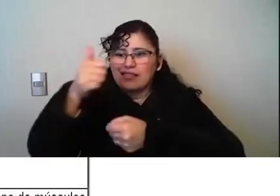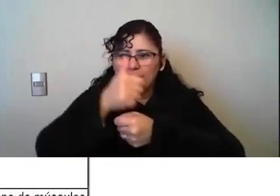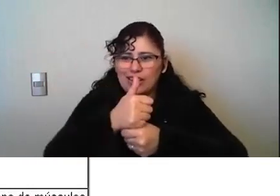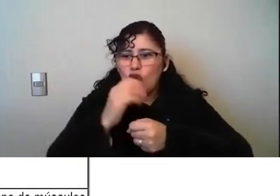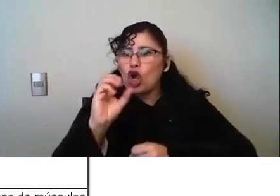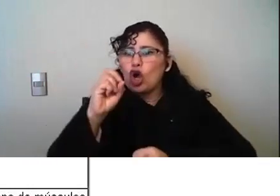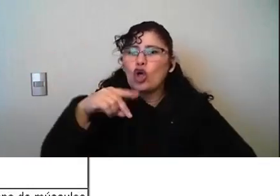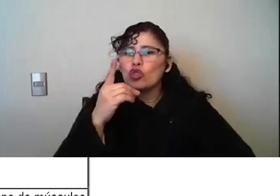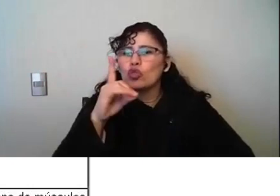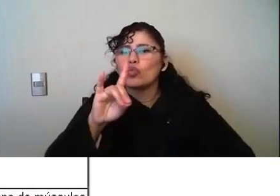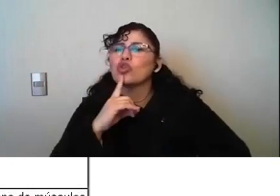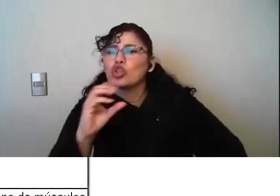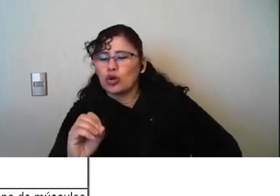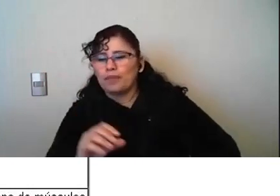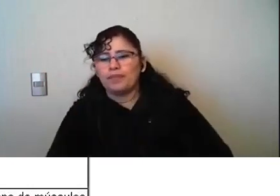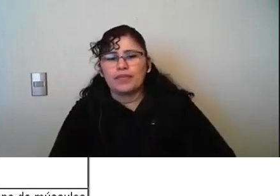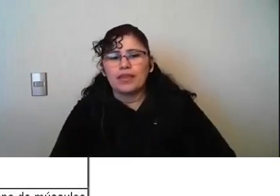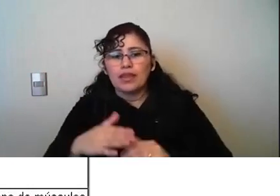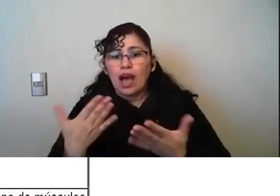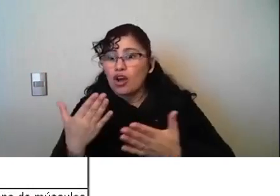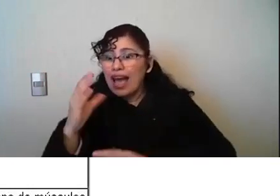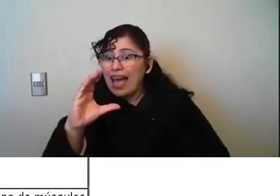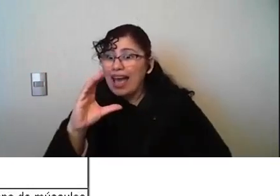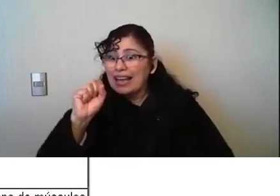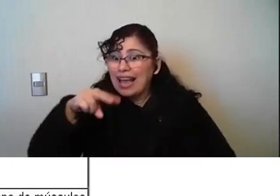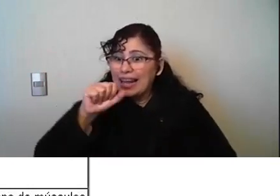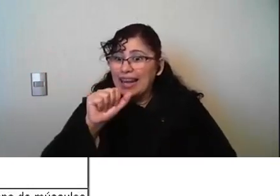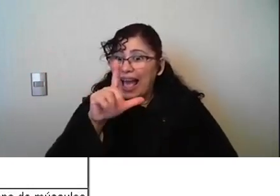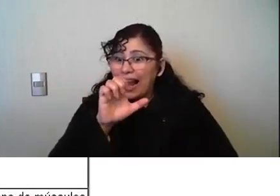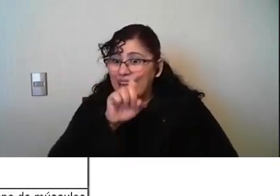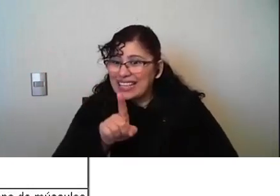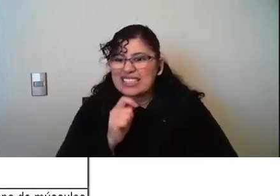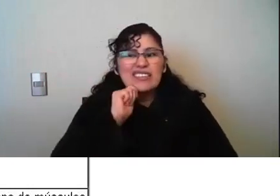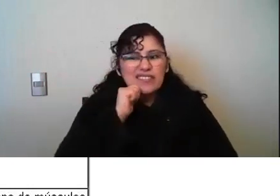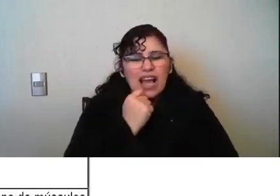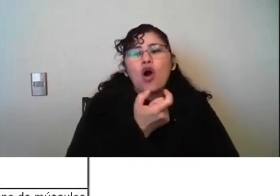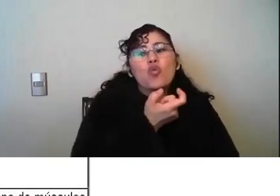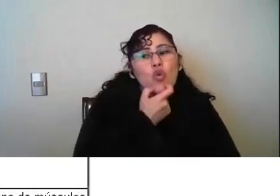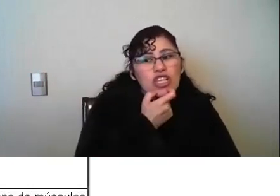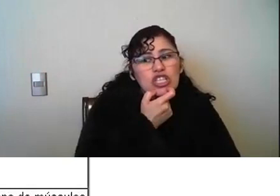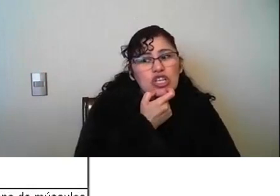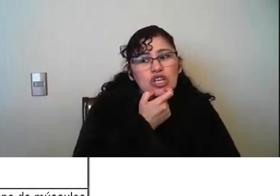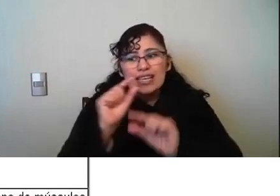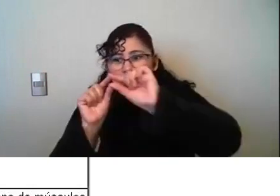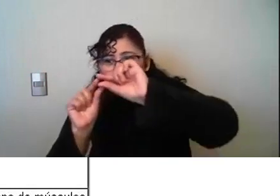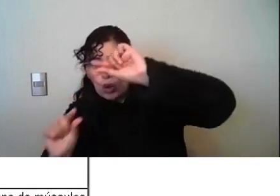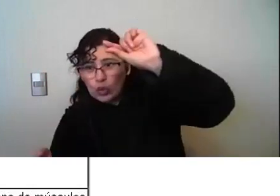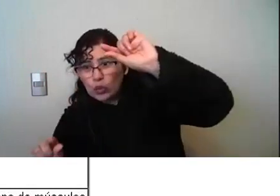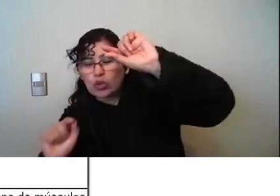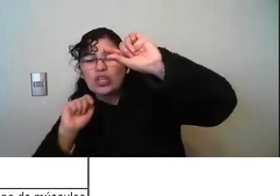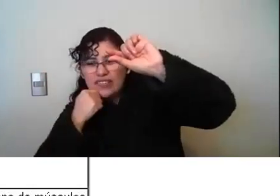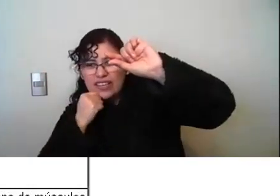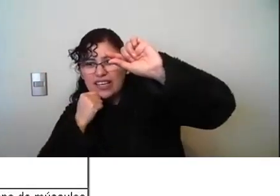de canales estamos hablando de la parte ósea, nosotros necesitamos hablar de la parte membranosa donde están los receptores, utrículo, sáculo y conductos